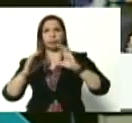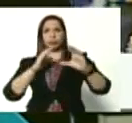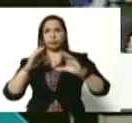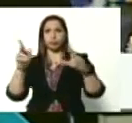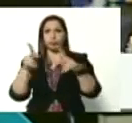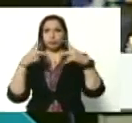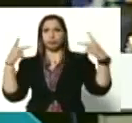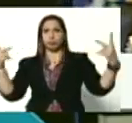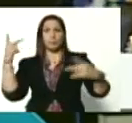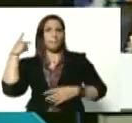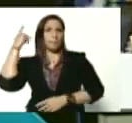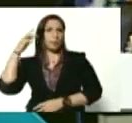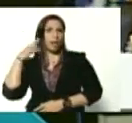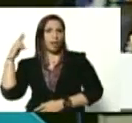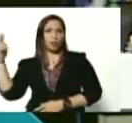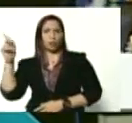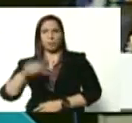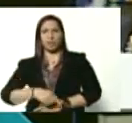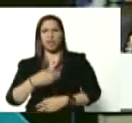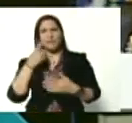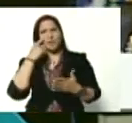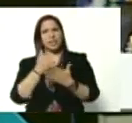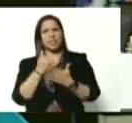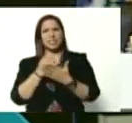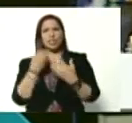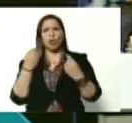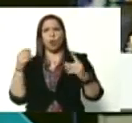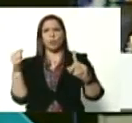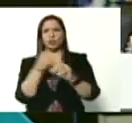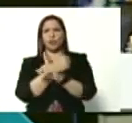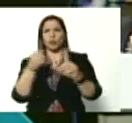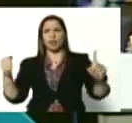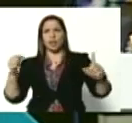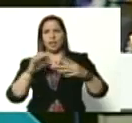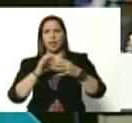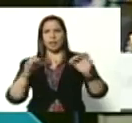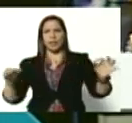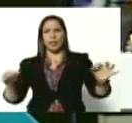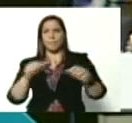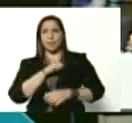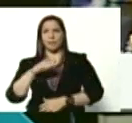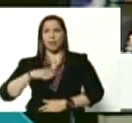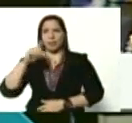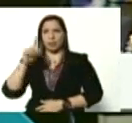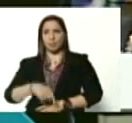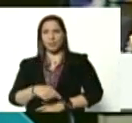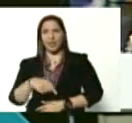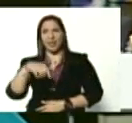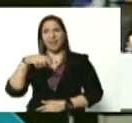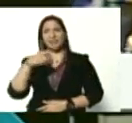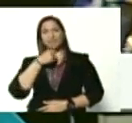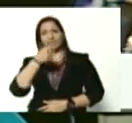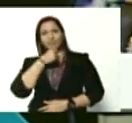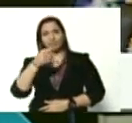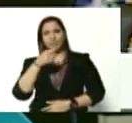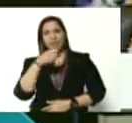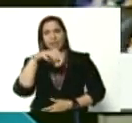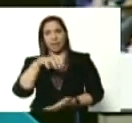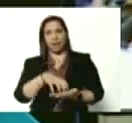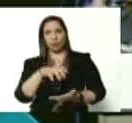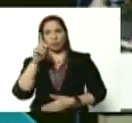televisión fíjense como sabotean hasta las cadenas privadas pero especialmente los medios del estado a los medios del estado